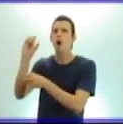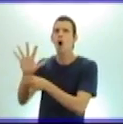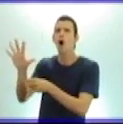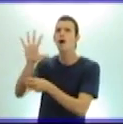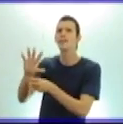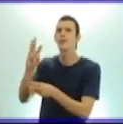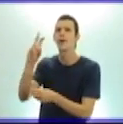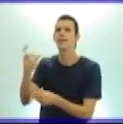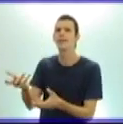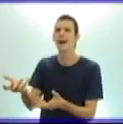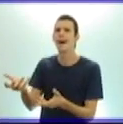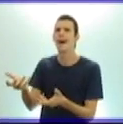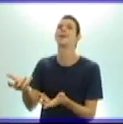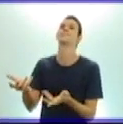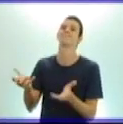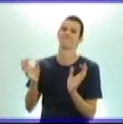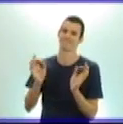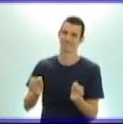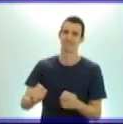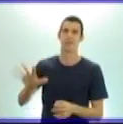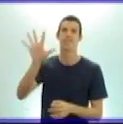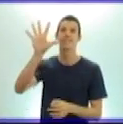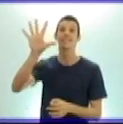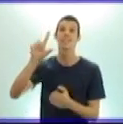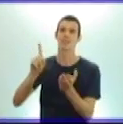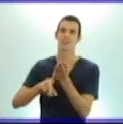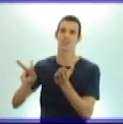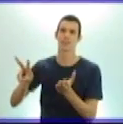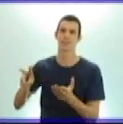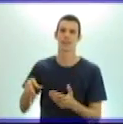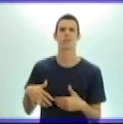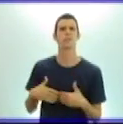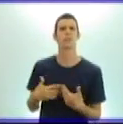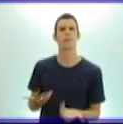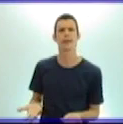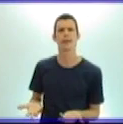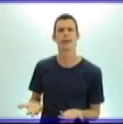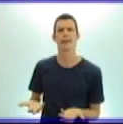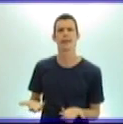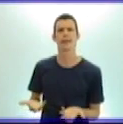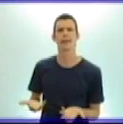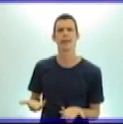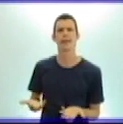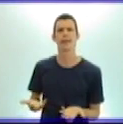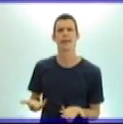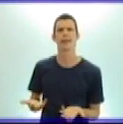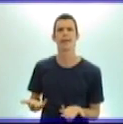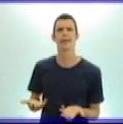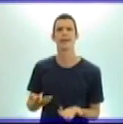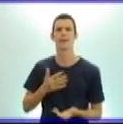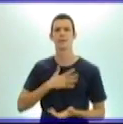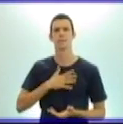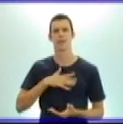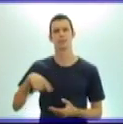5 provincias. ¿Y cuáles son? Los estoy escuchando.